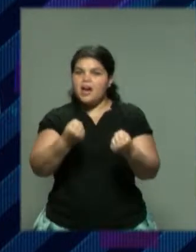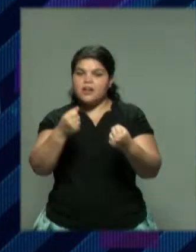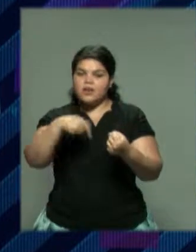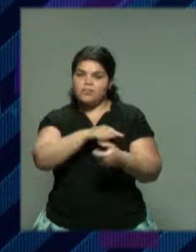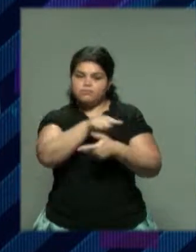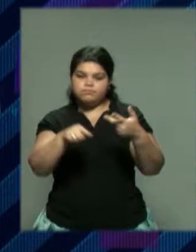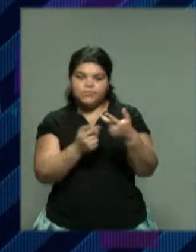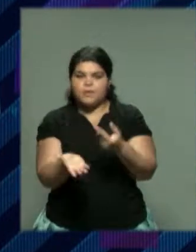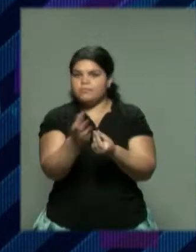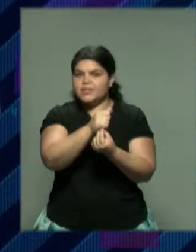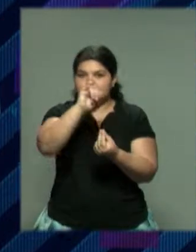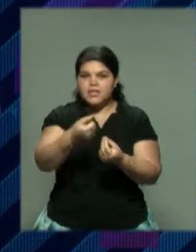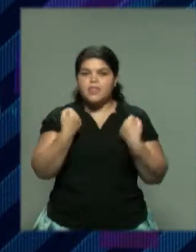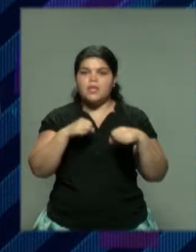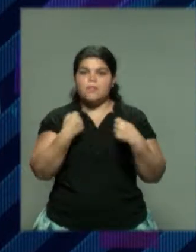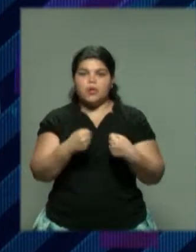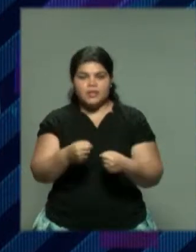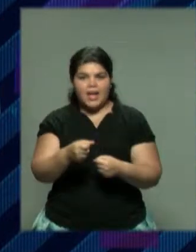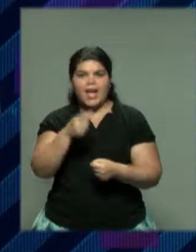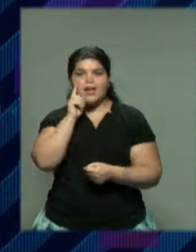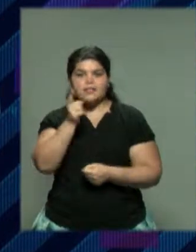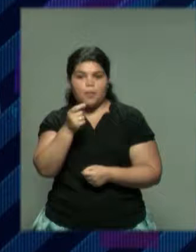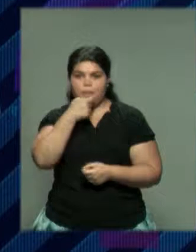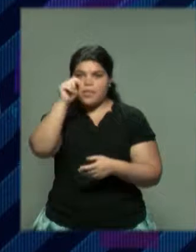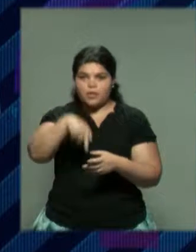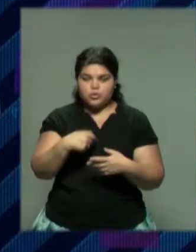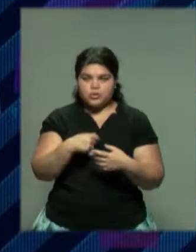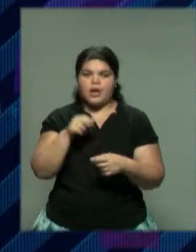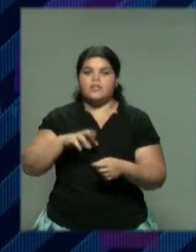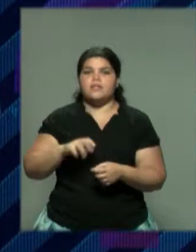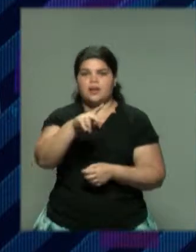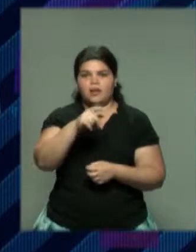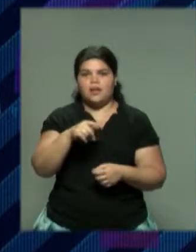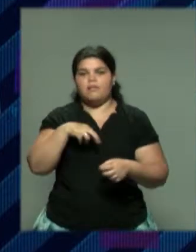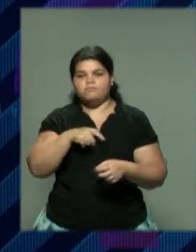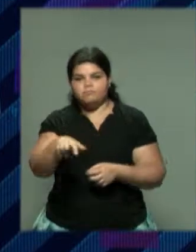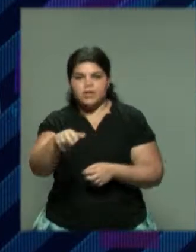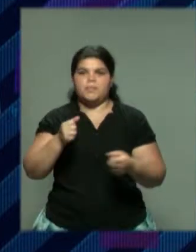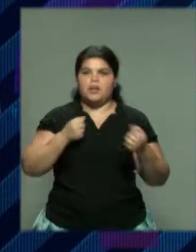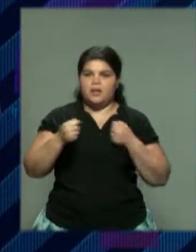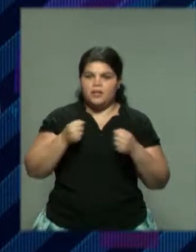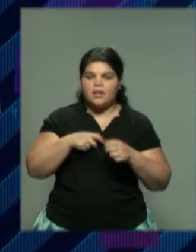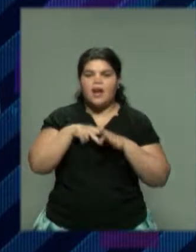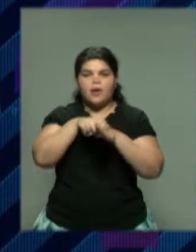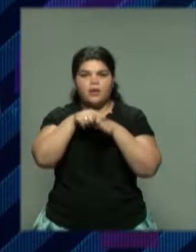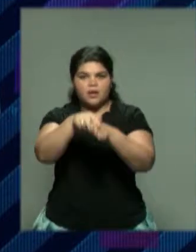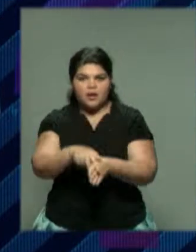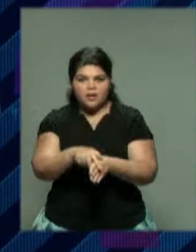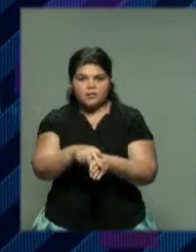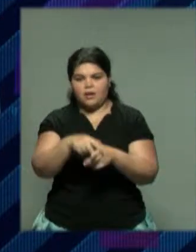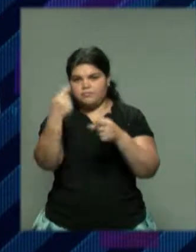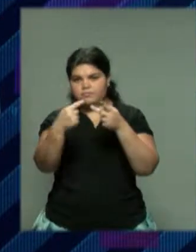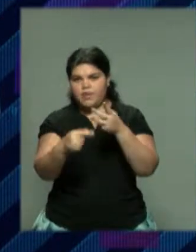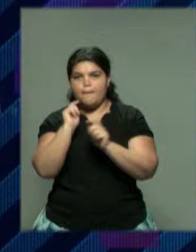estos deportes extremos que pueden practicarse en la provincia. Trekking, andinismo, rafting, parapente, cabalgatas, mountain bike